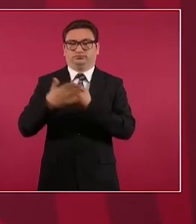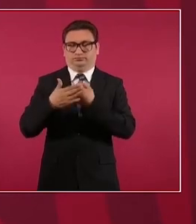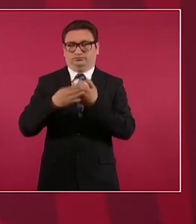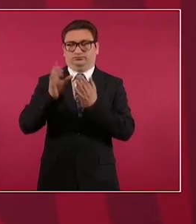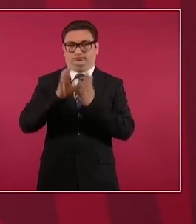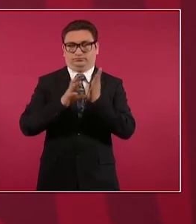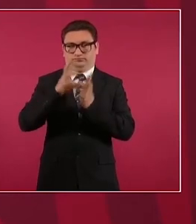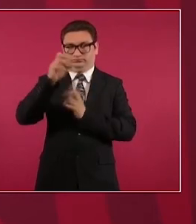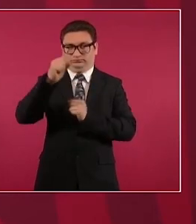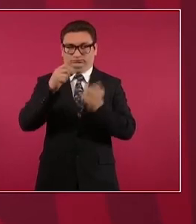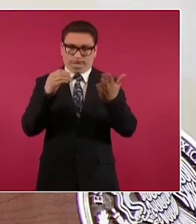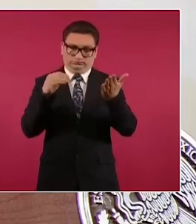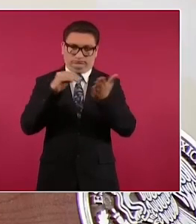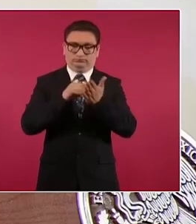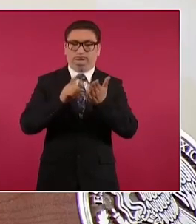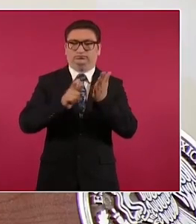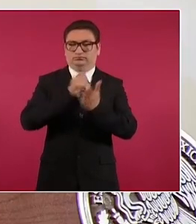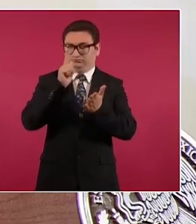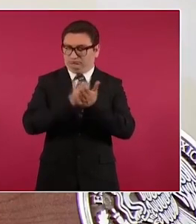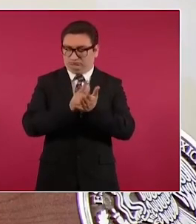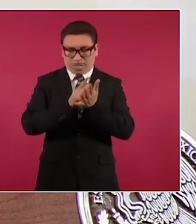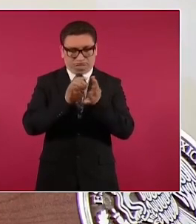constitucionalmente, legalmente,